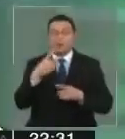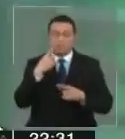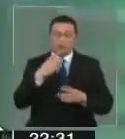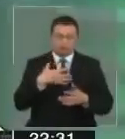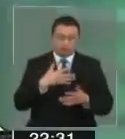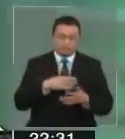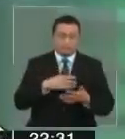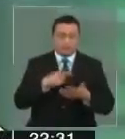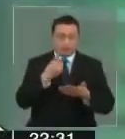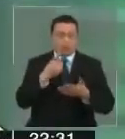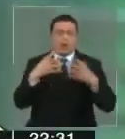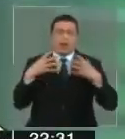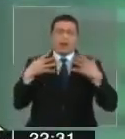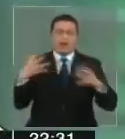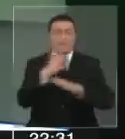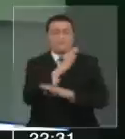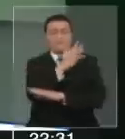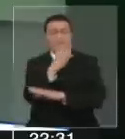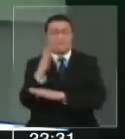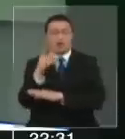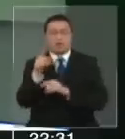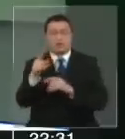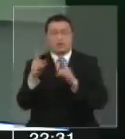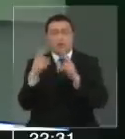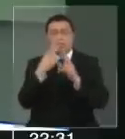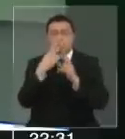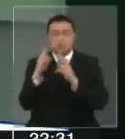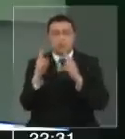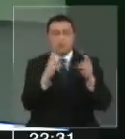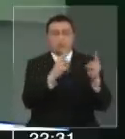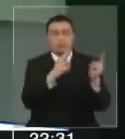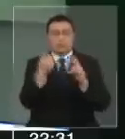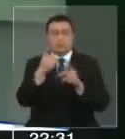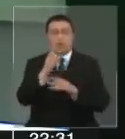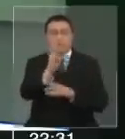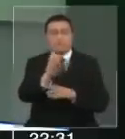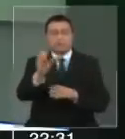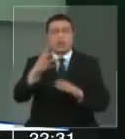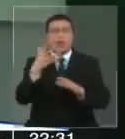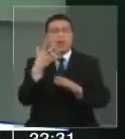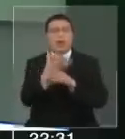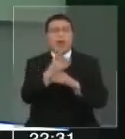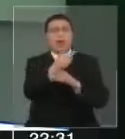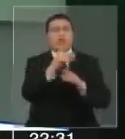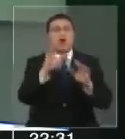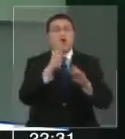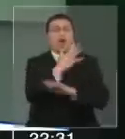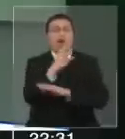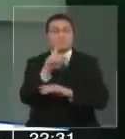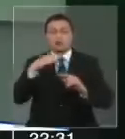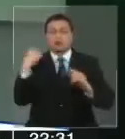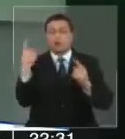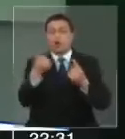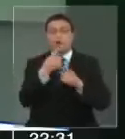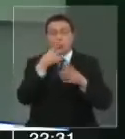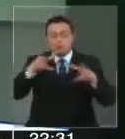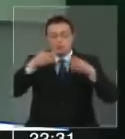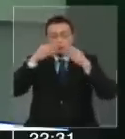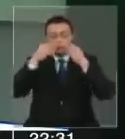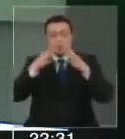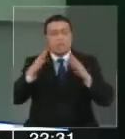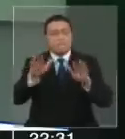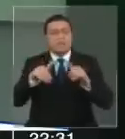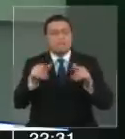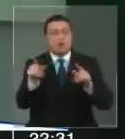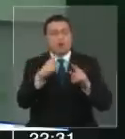pero en un gran bosque mecido por el viento vive una población olorosa de árboles. Todos respiran el mismo aire,